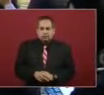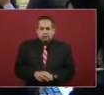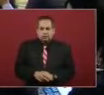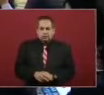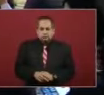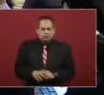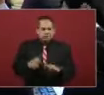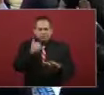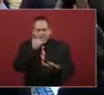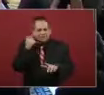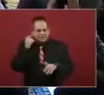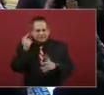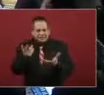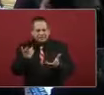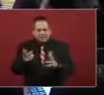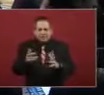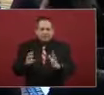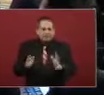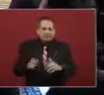¿Mande?